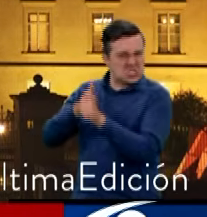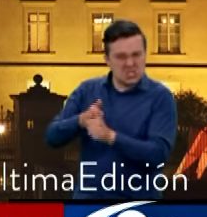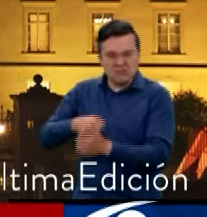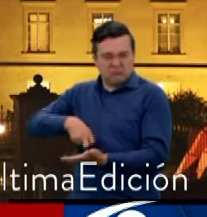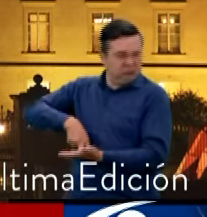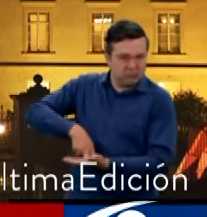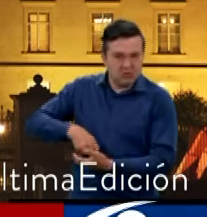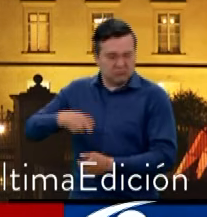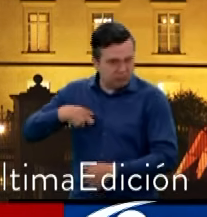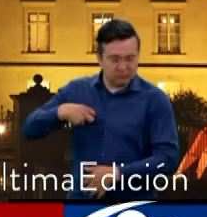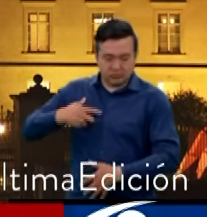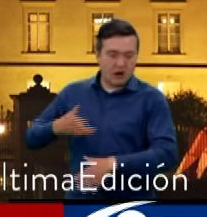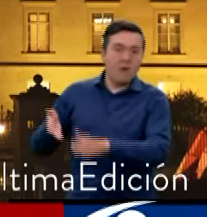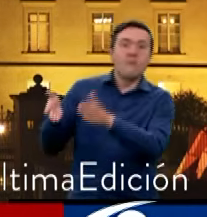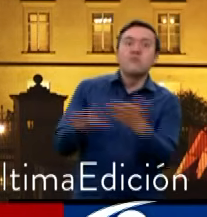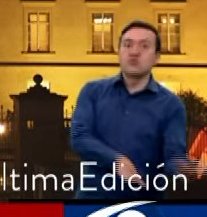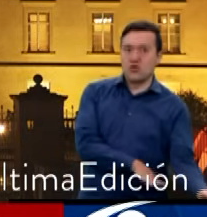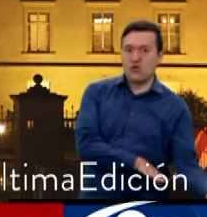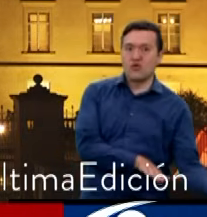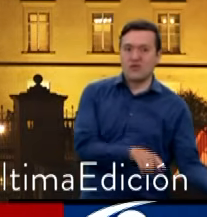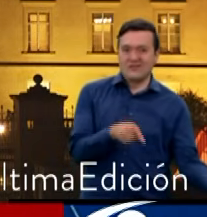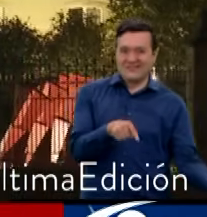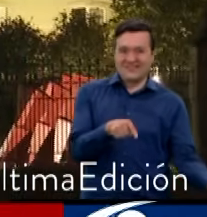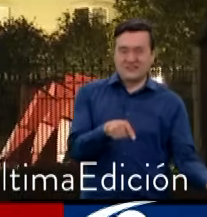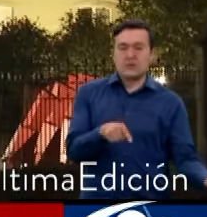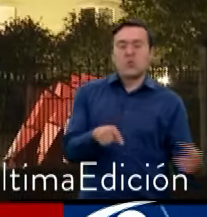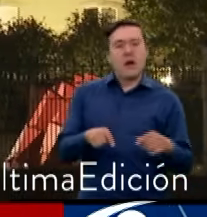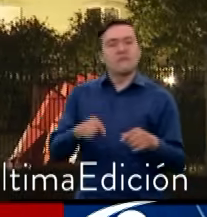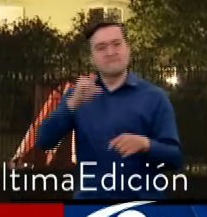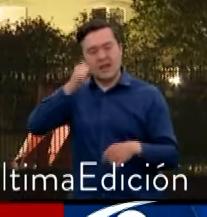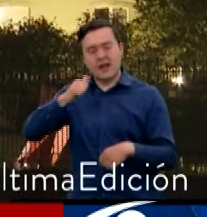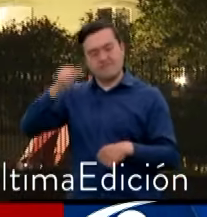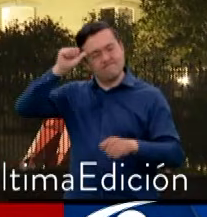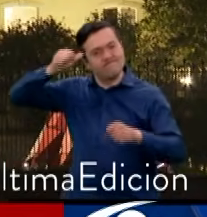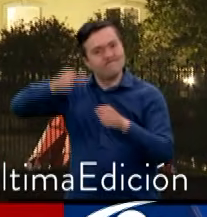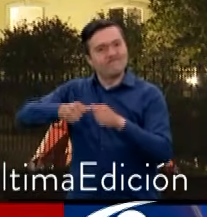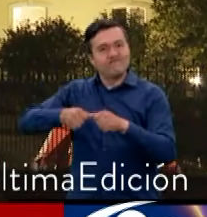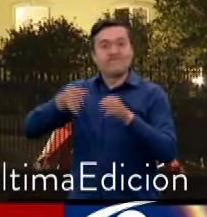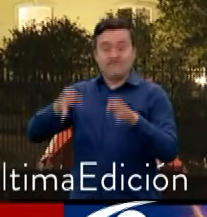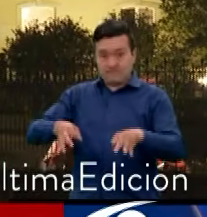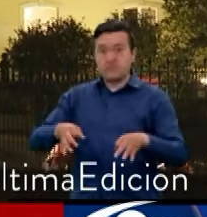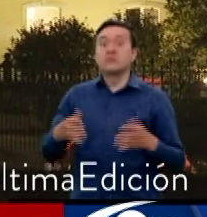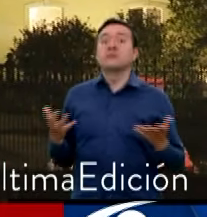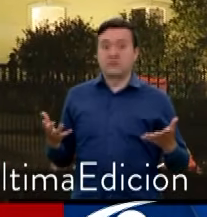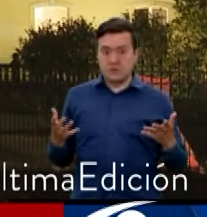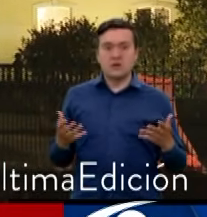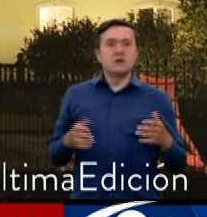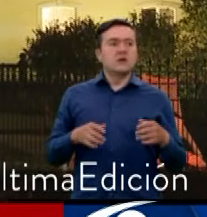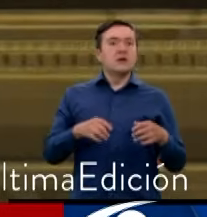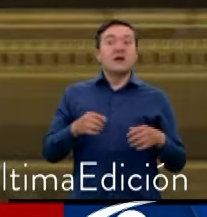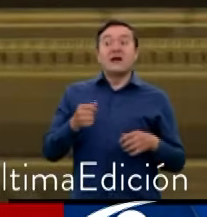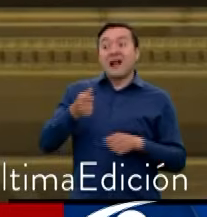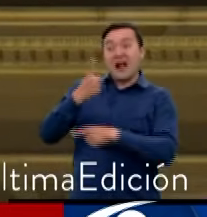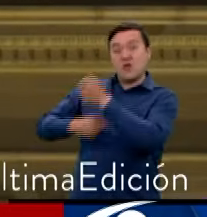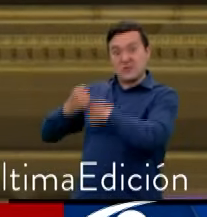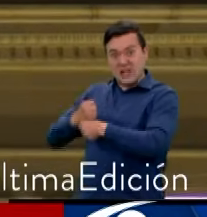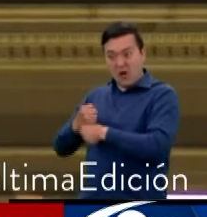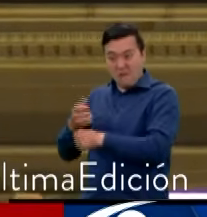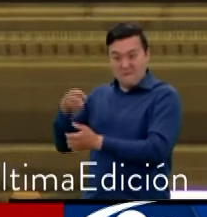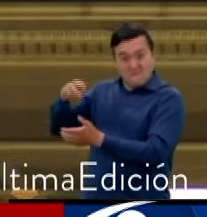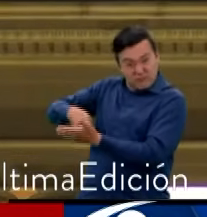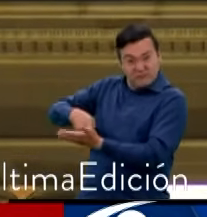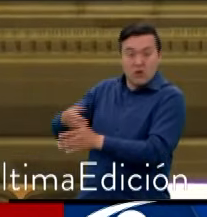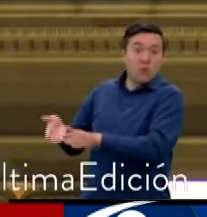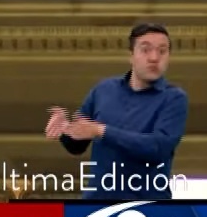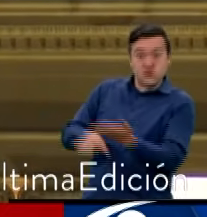en diferentes manifestaciones en todo el territorio nacional, pero sobre todo en Bogotá, donde diferentes CAIs fueron incinerados e incluso pues